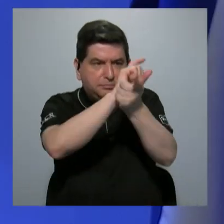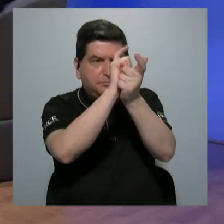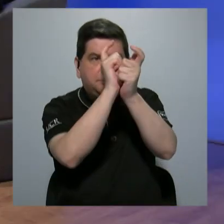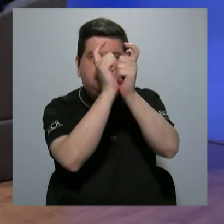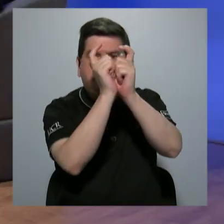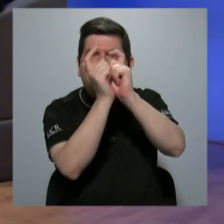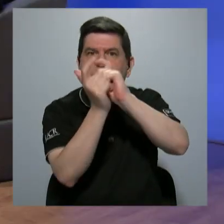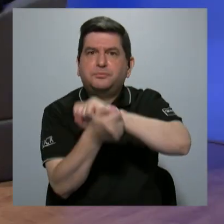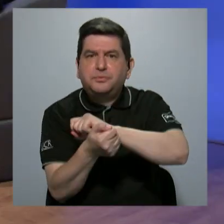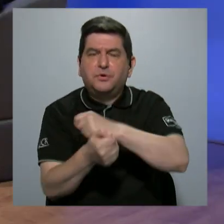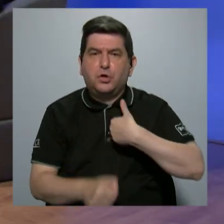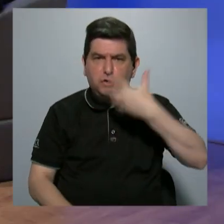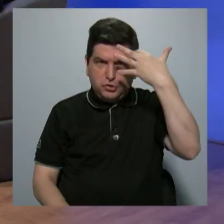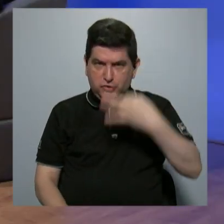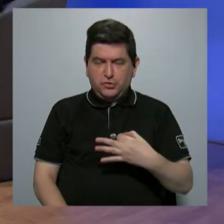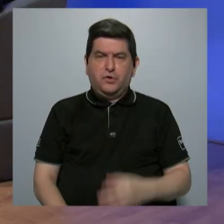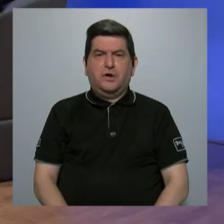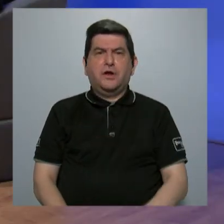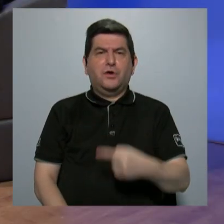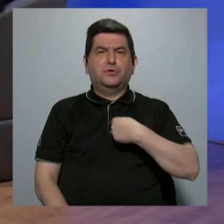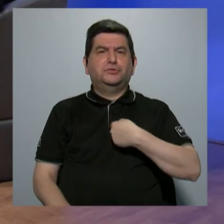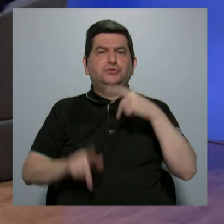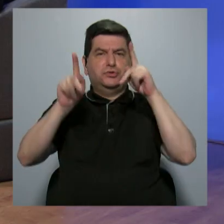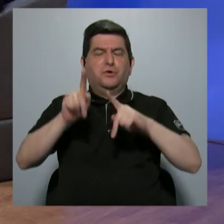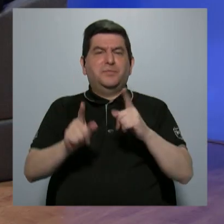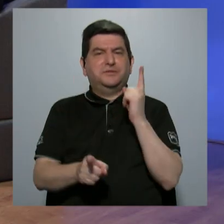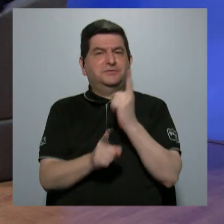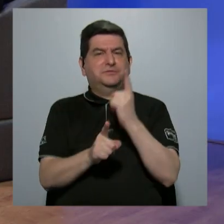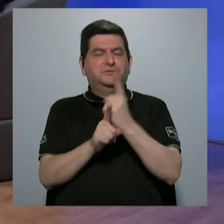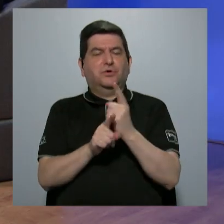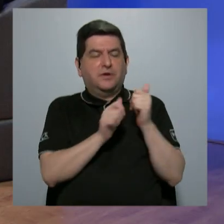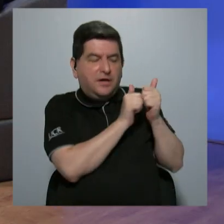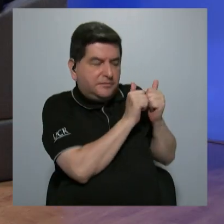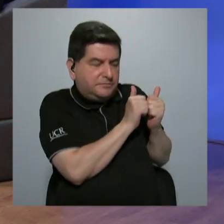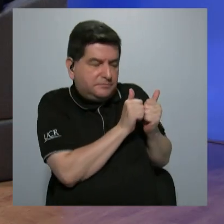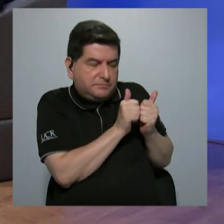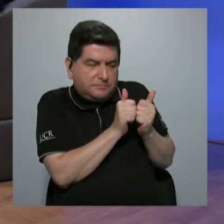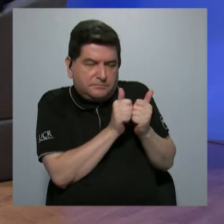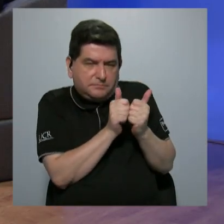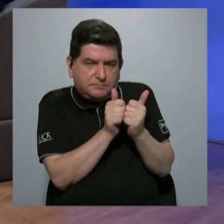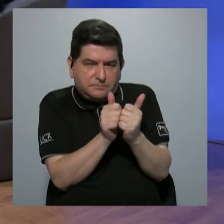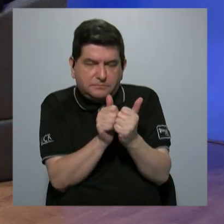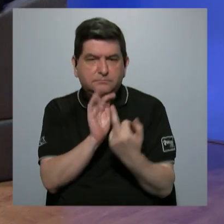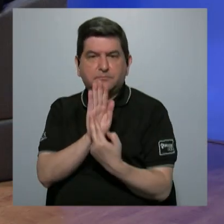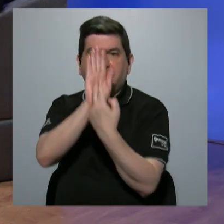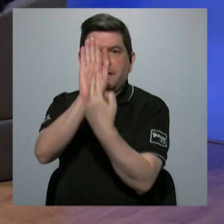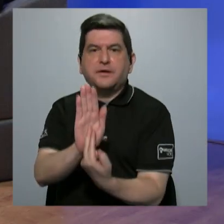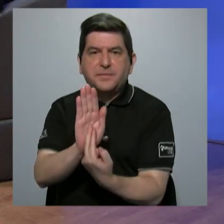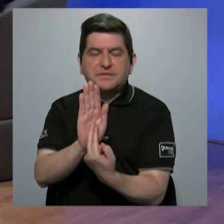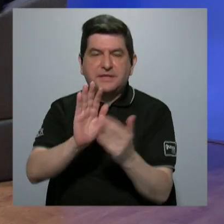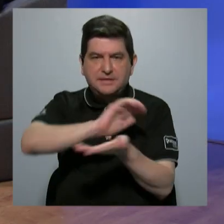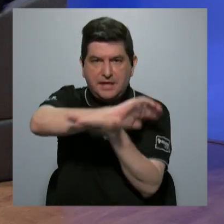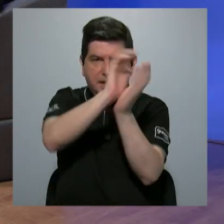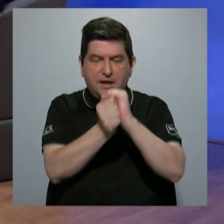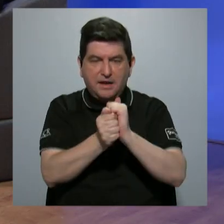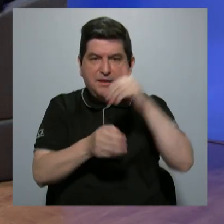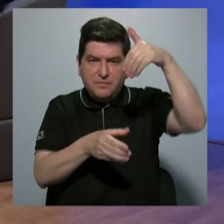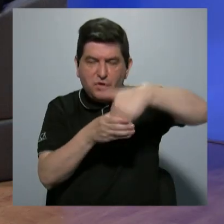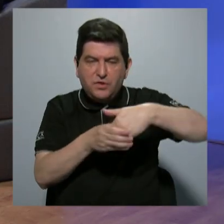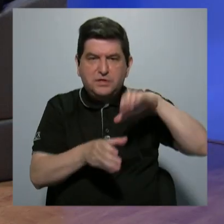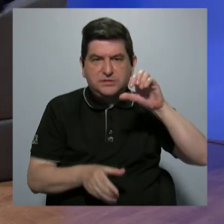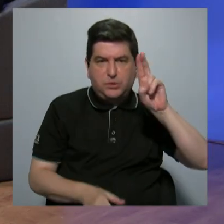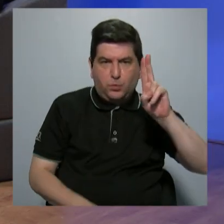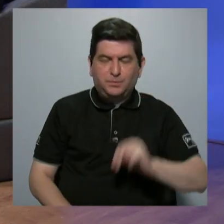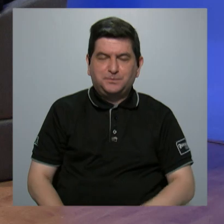y cambio. Y yo creo que en ese sentido yo soy la persona ideal para acompañar y representar ese cambio ante el Consejo